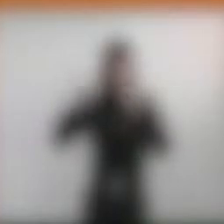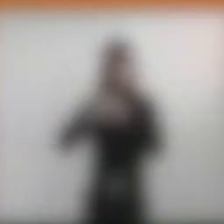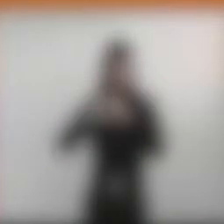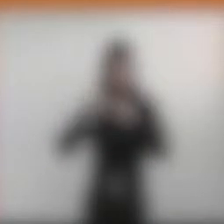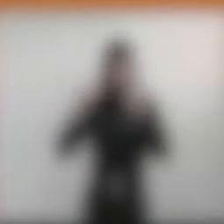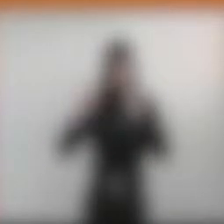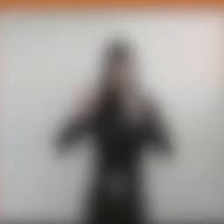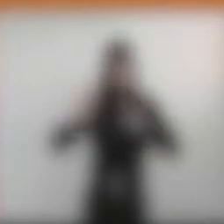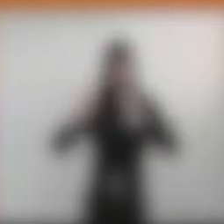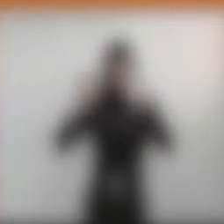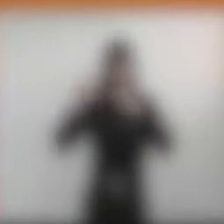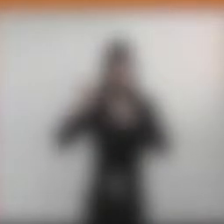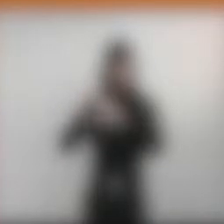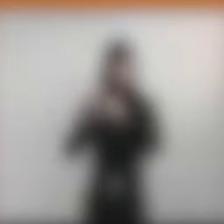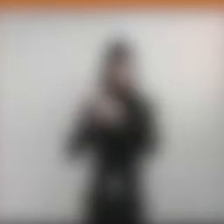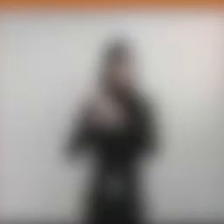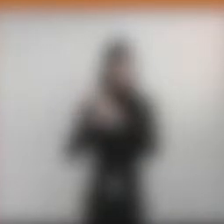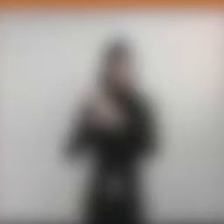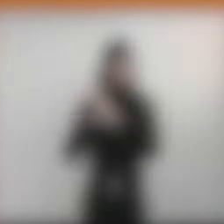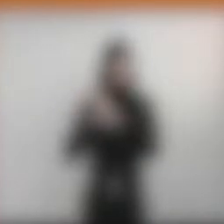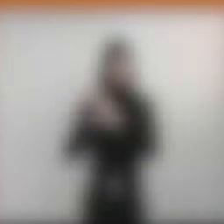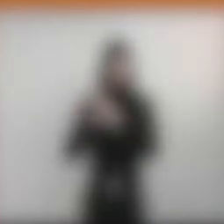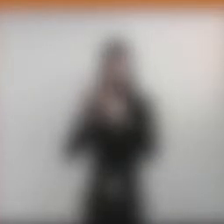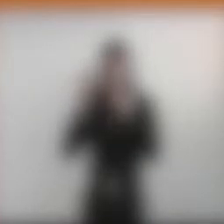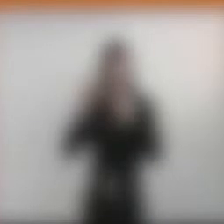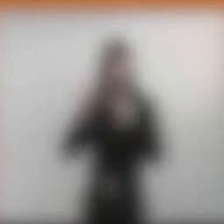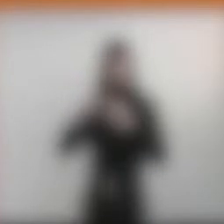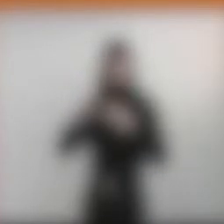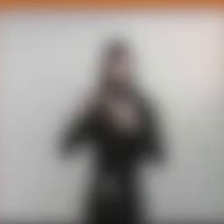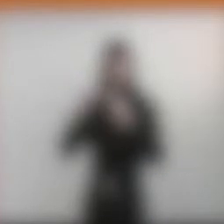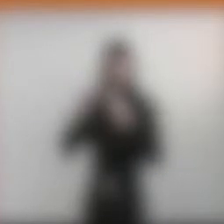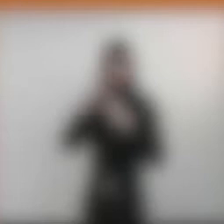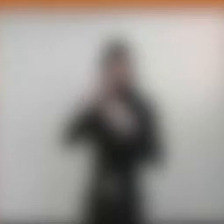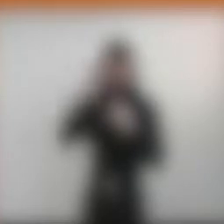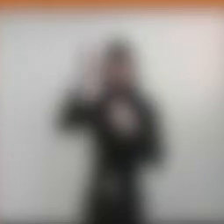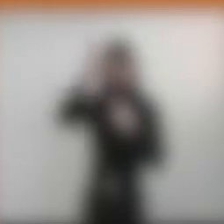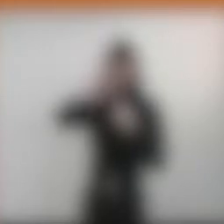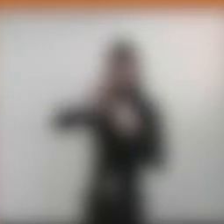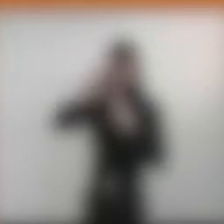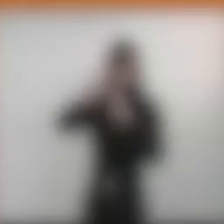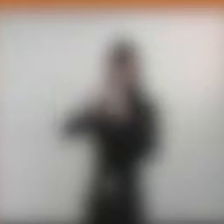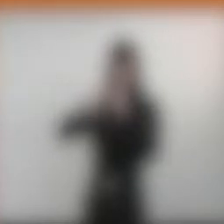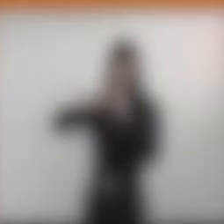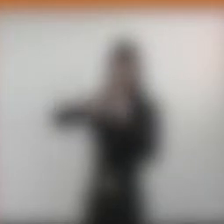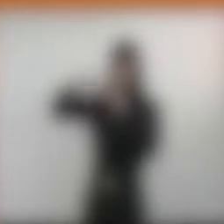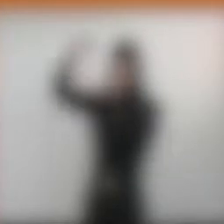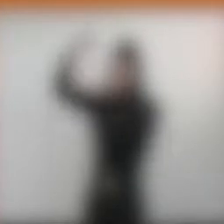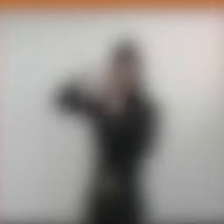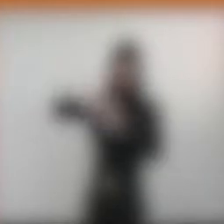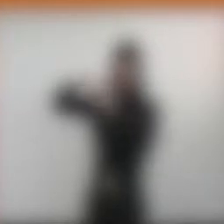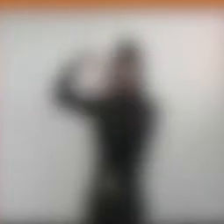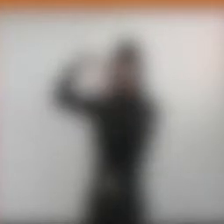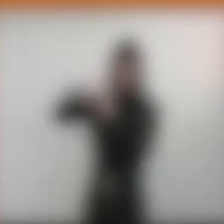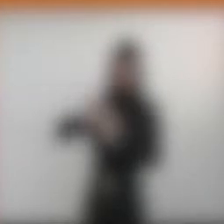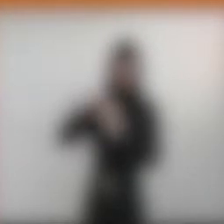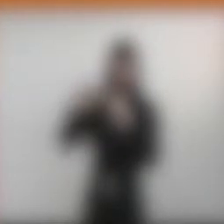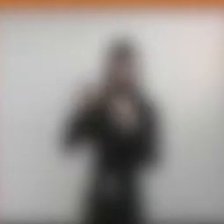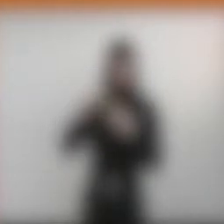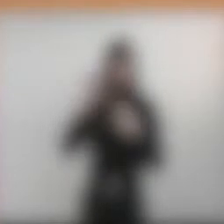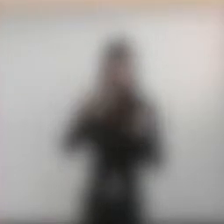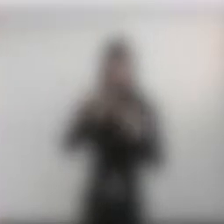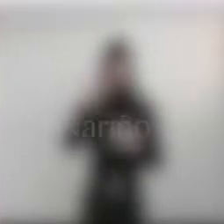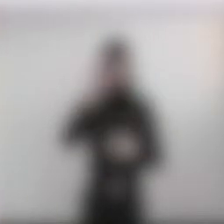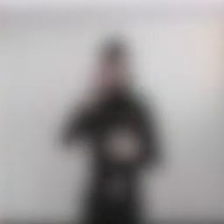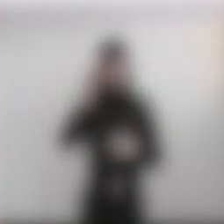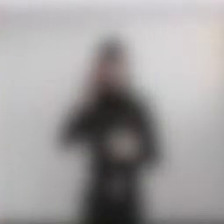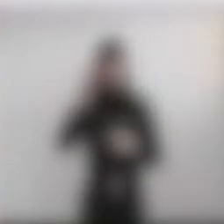con ICONTEC. Entonces nosotros ya no continuamos con ese contrato y por eso pues ahora nos dedicamos específicamente a trabajar en